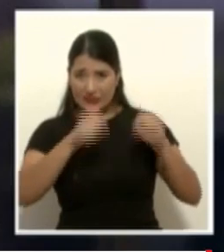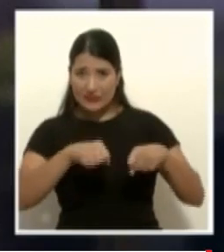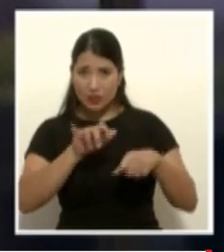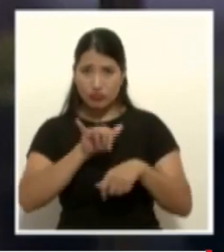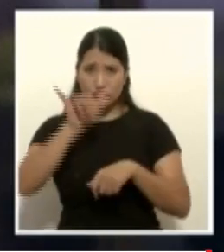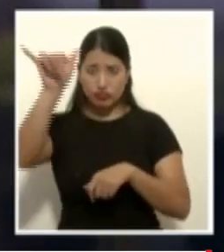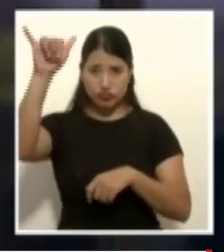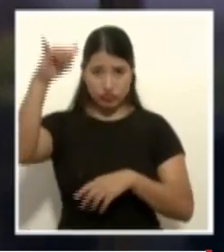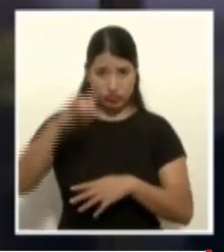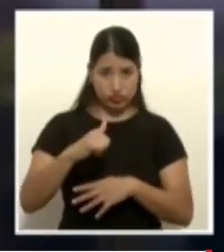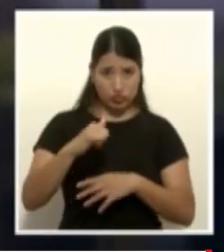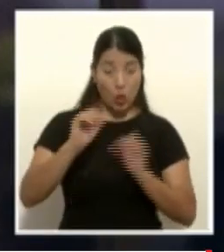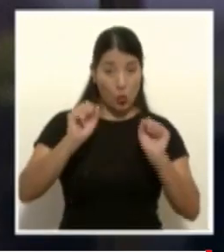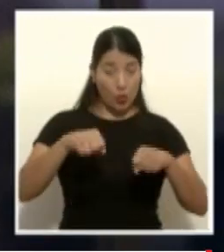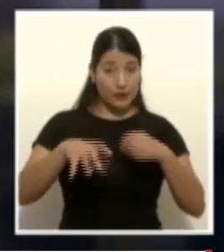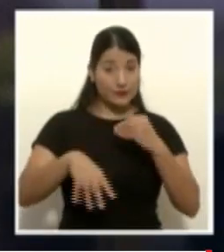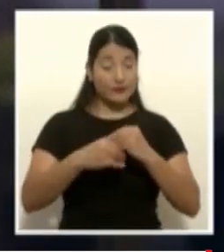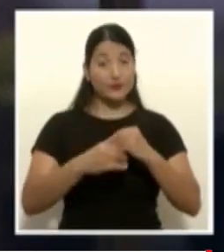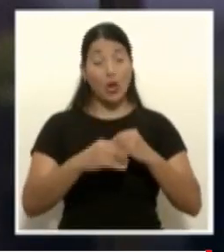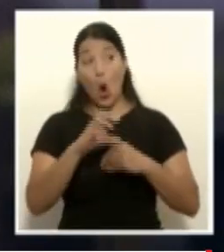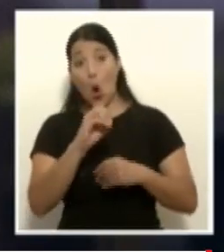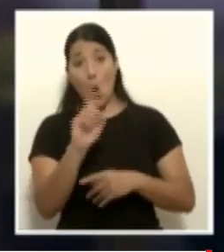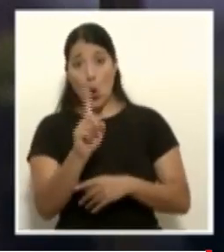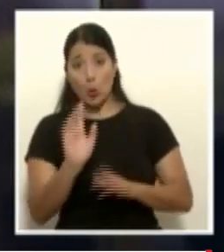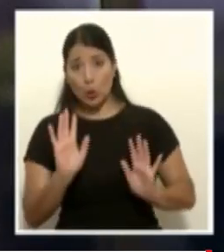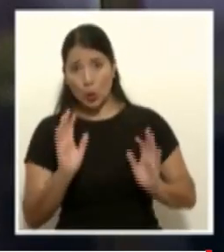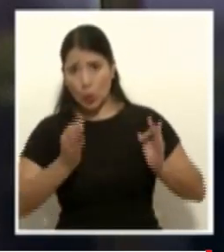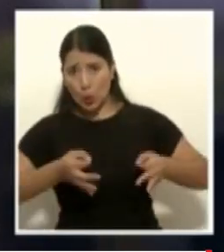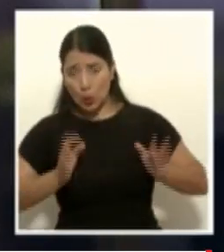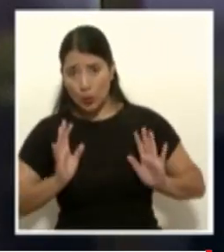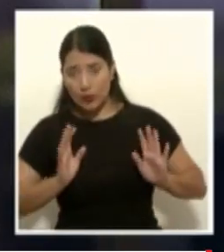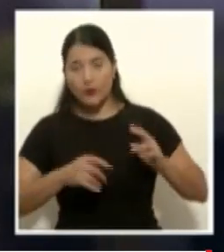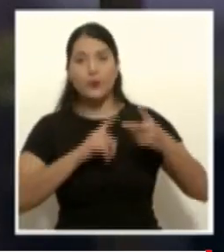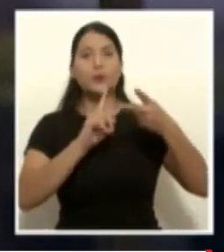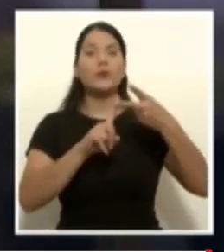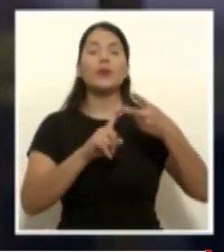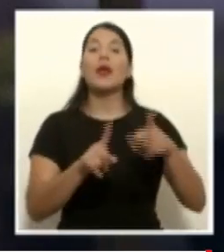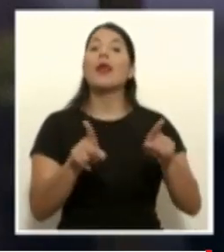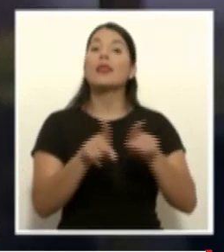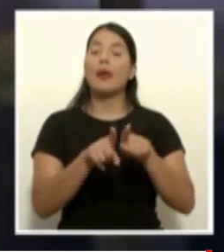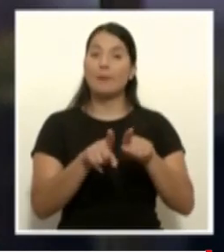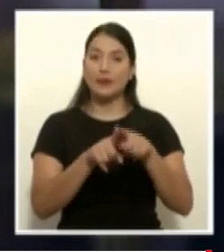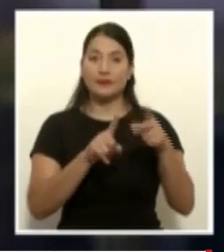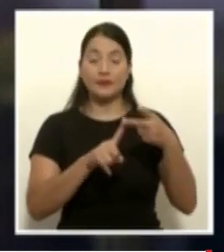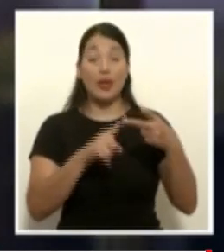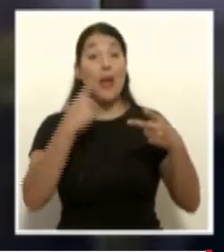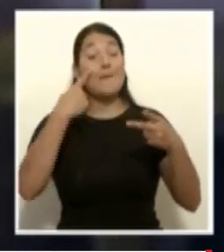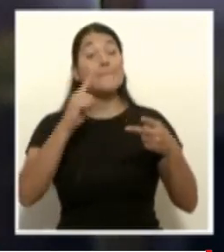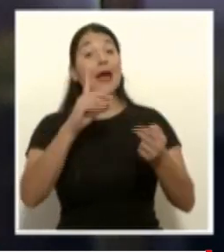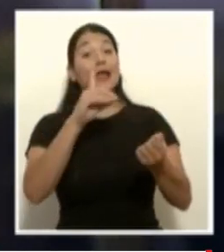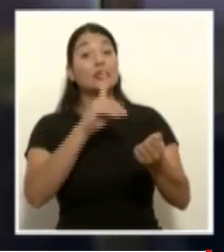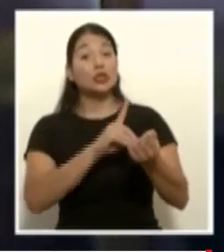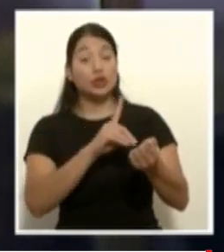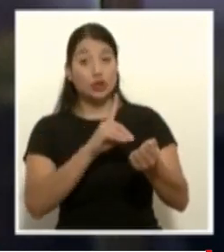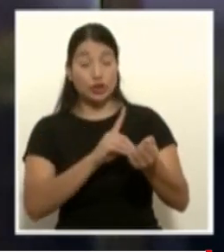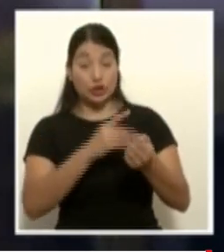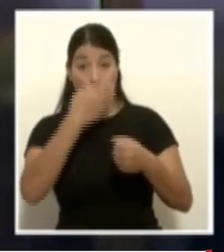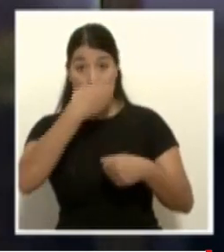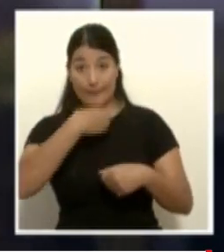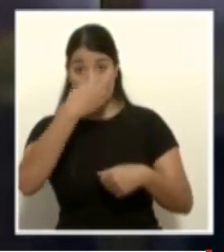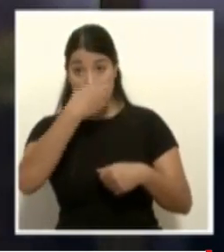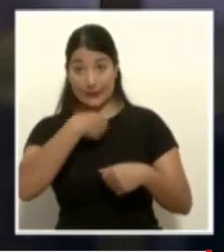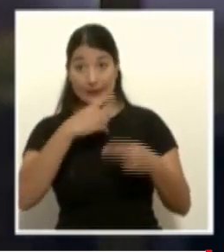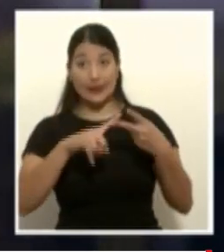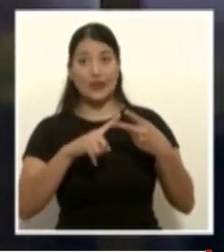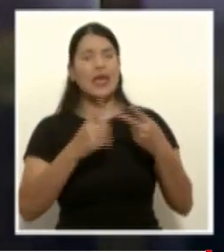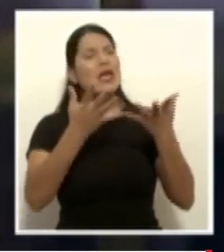no, si digamos no es la definitiva. También para don Román,